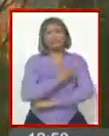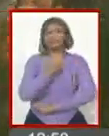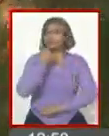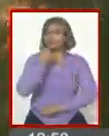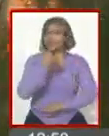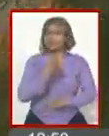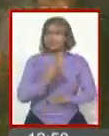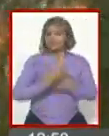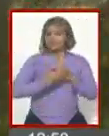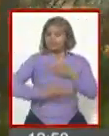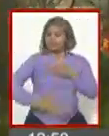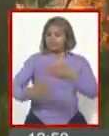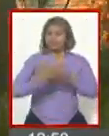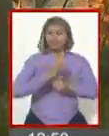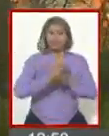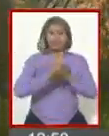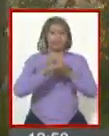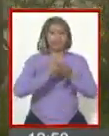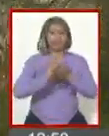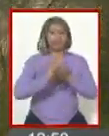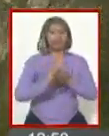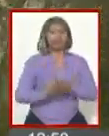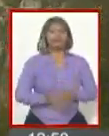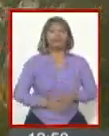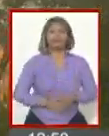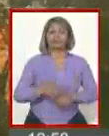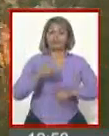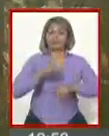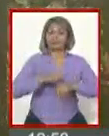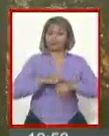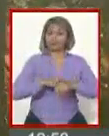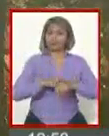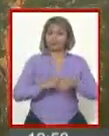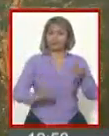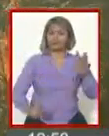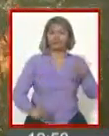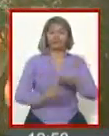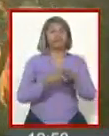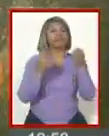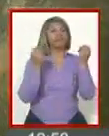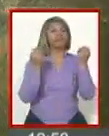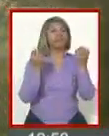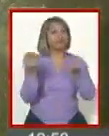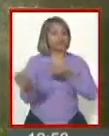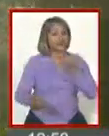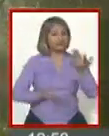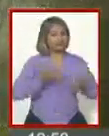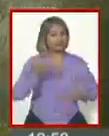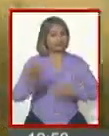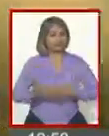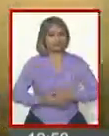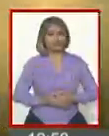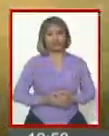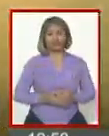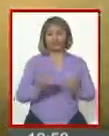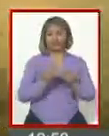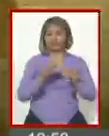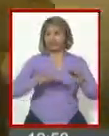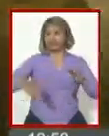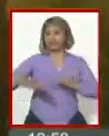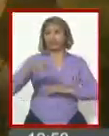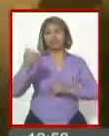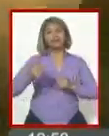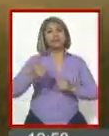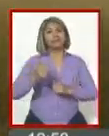venido manifestando a lo largo de estas últimas semanas que esta es una temporada en la que se genera múltiple foco de quema e incendio que en su mayoría